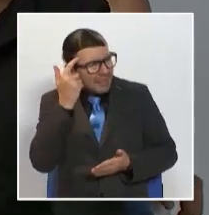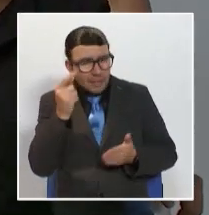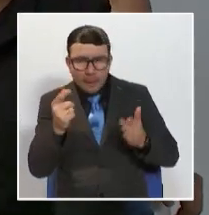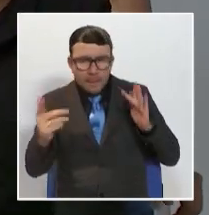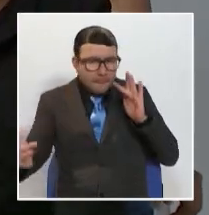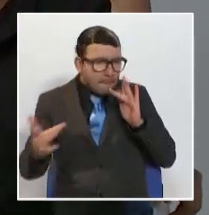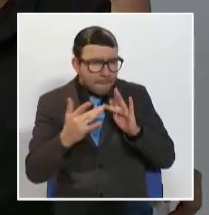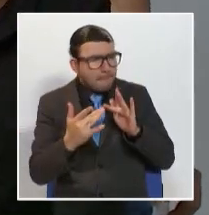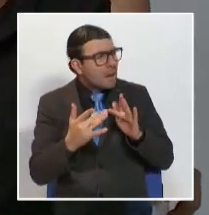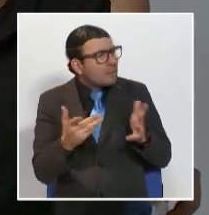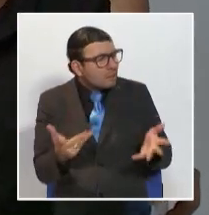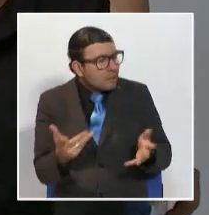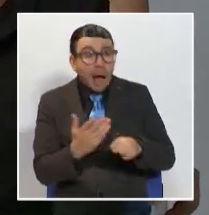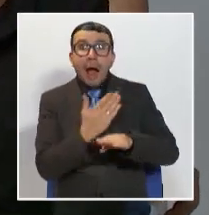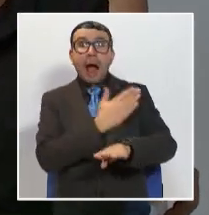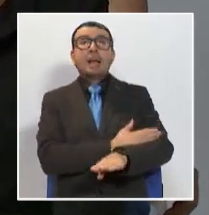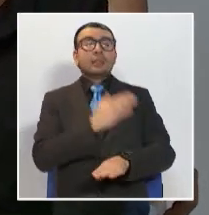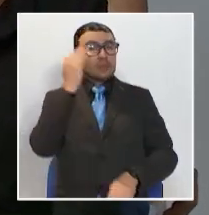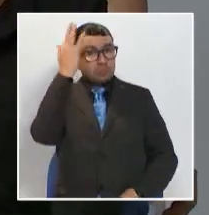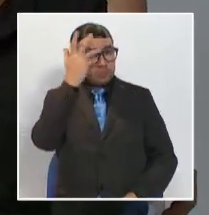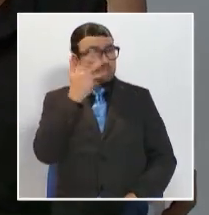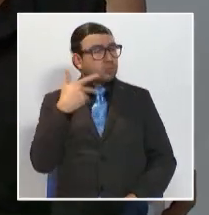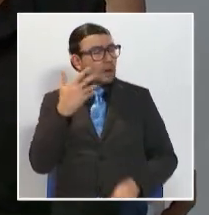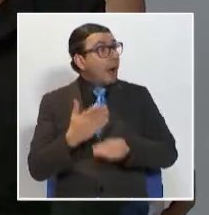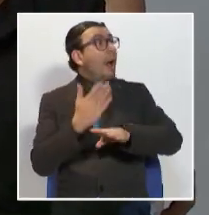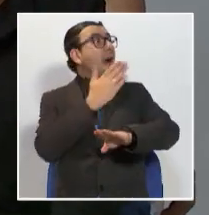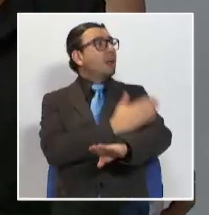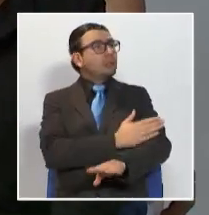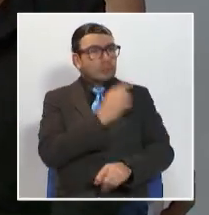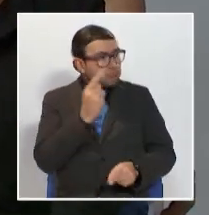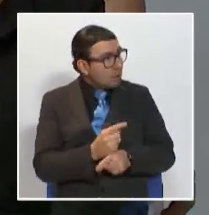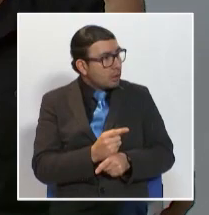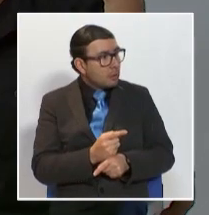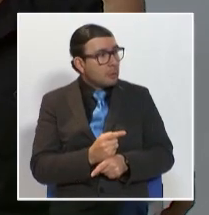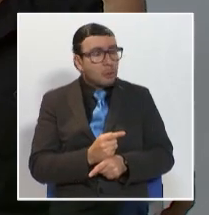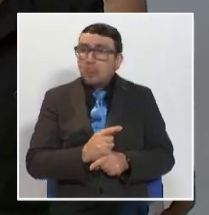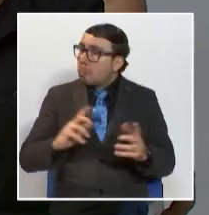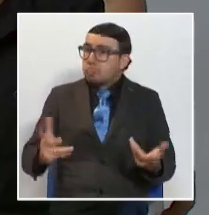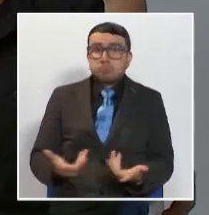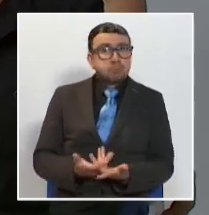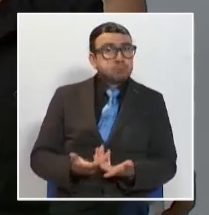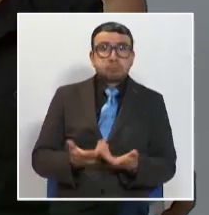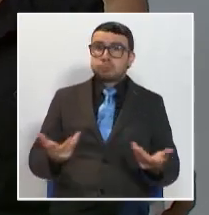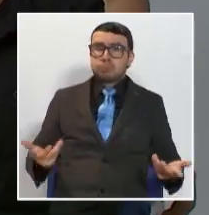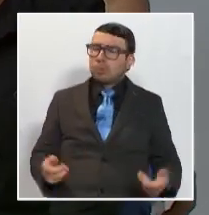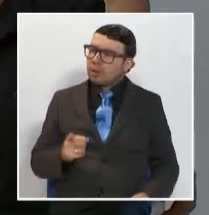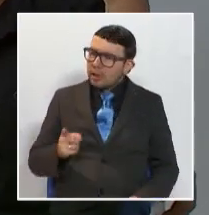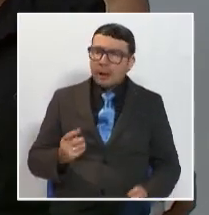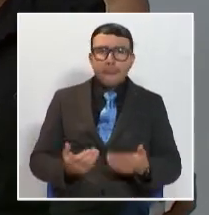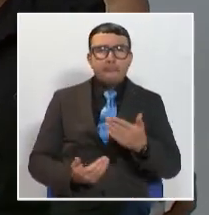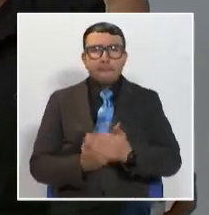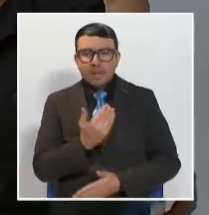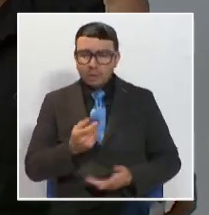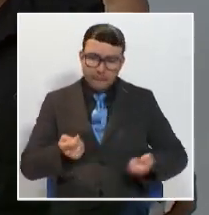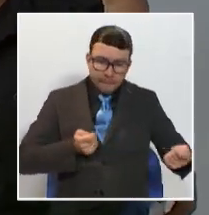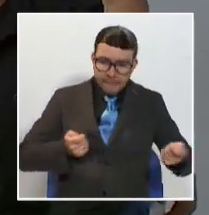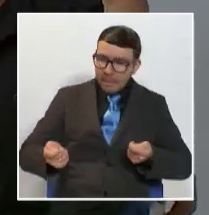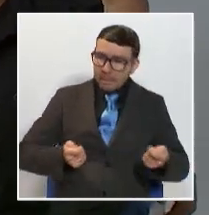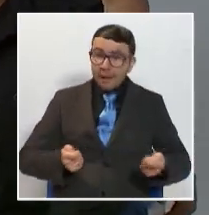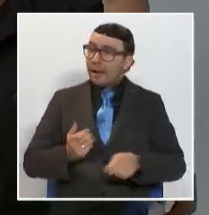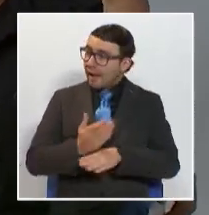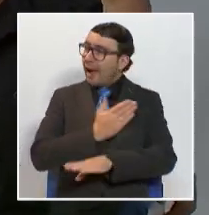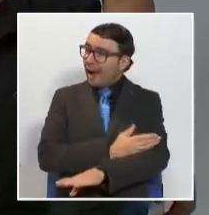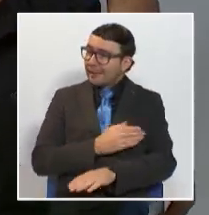evento antes de la aparición del vitiligo. No, totalmente negativo. Apenas él inició los tratamientos, que fue lo que le explicábamos